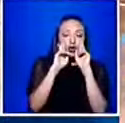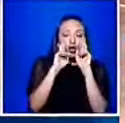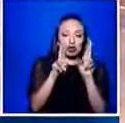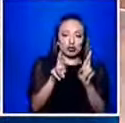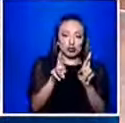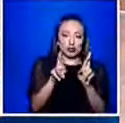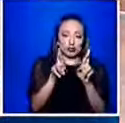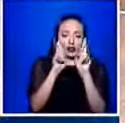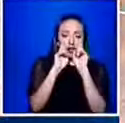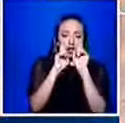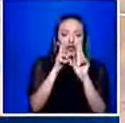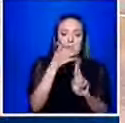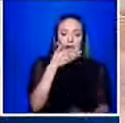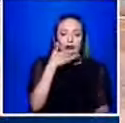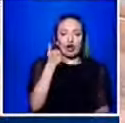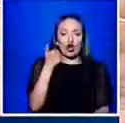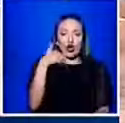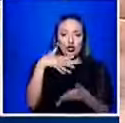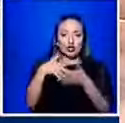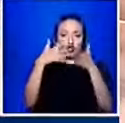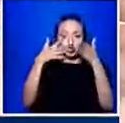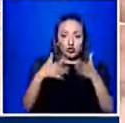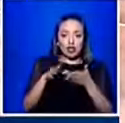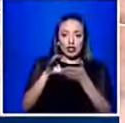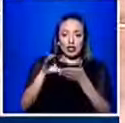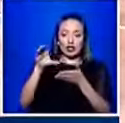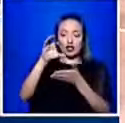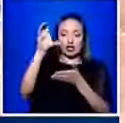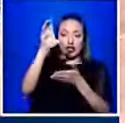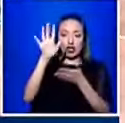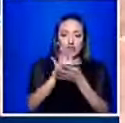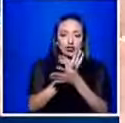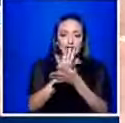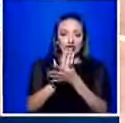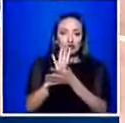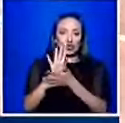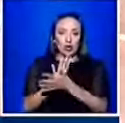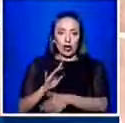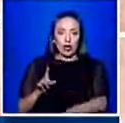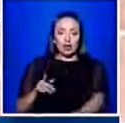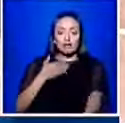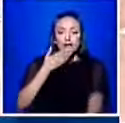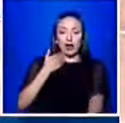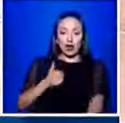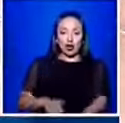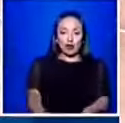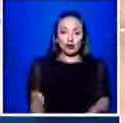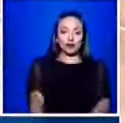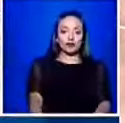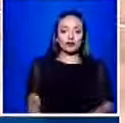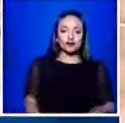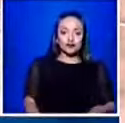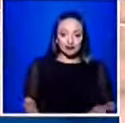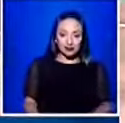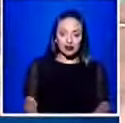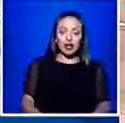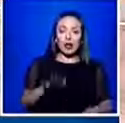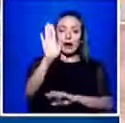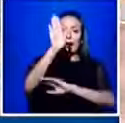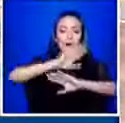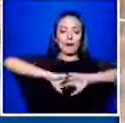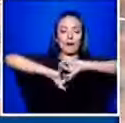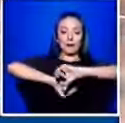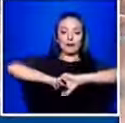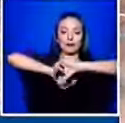reconoce a los mejores estudiantes de las unidades educativas de la ciudad capital, es decir, a los